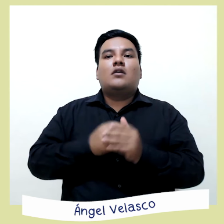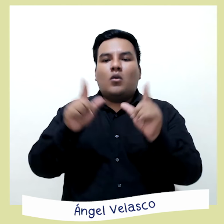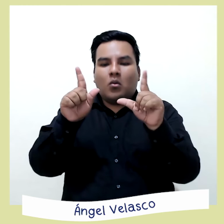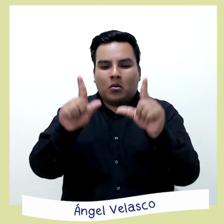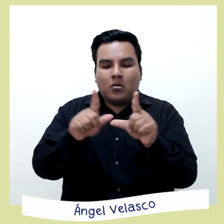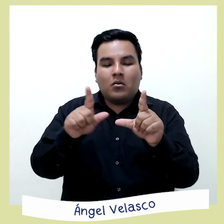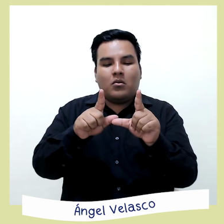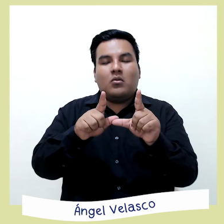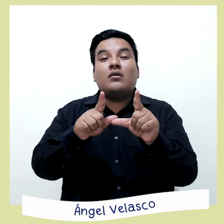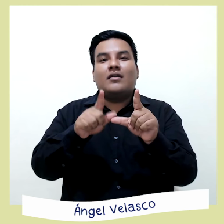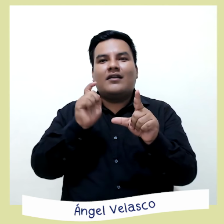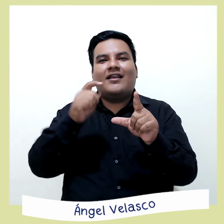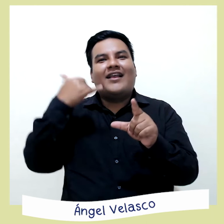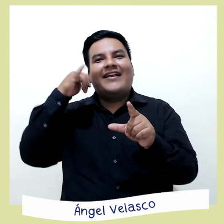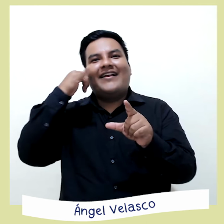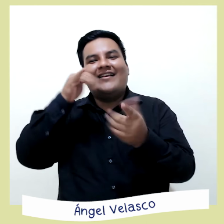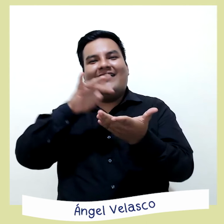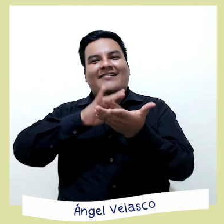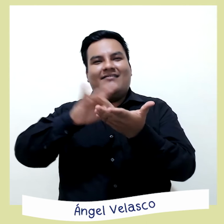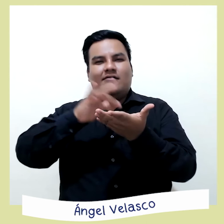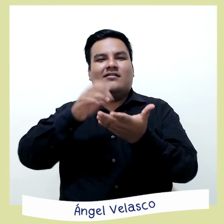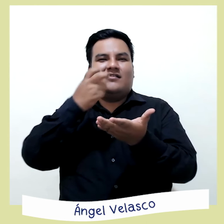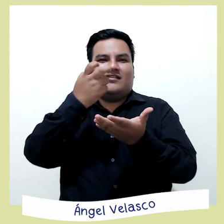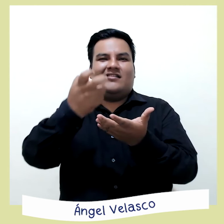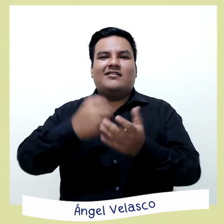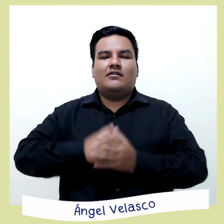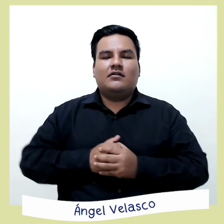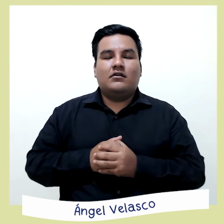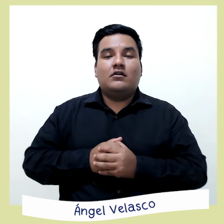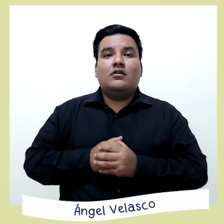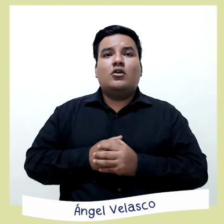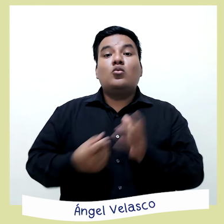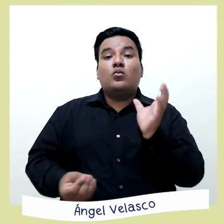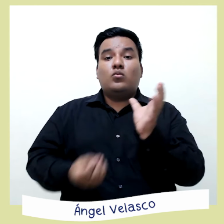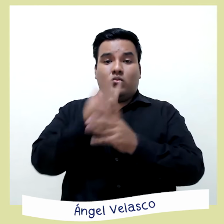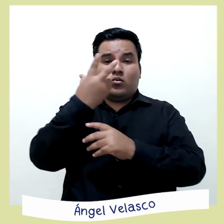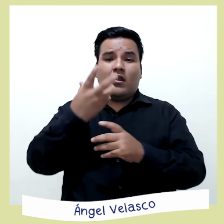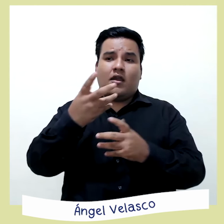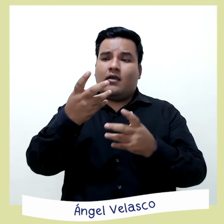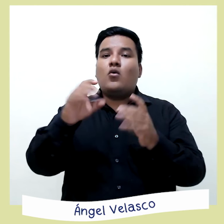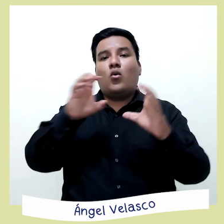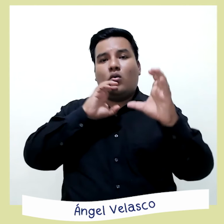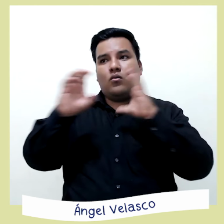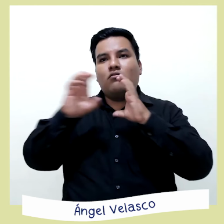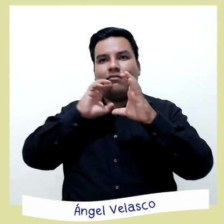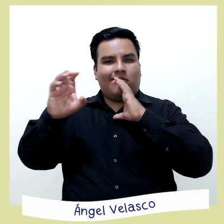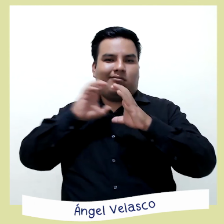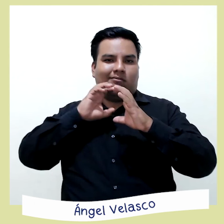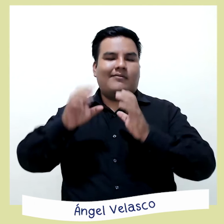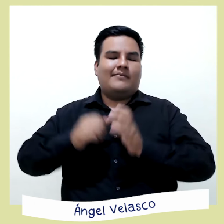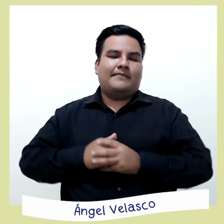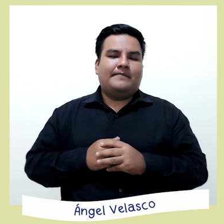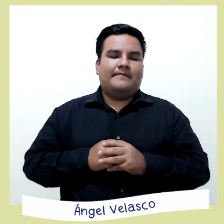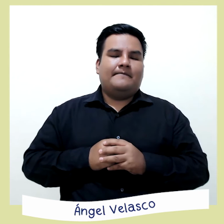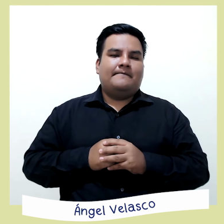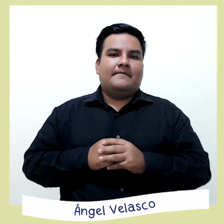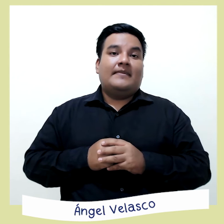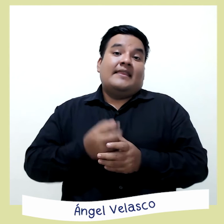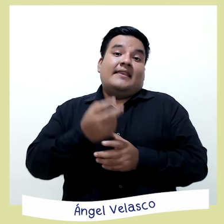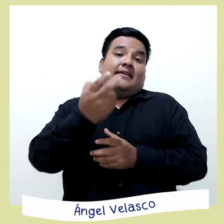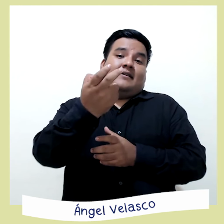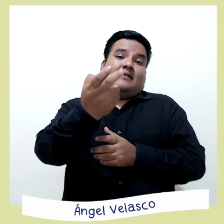Este cuadrito que es las computadoras, los cuadritos pequeños que usamos para hablar por teléfono, y